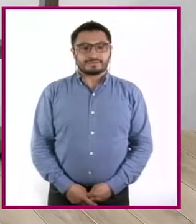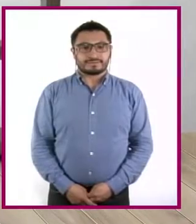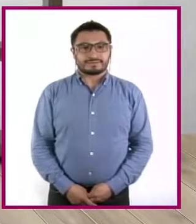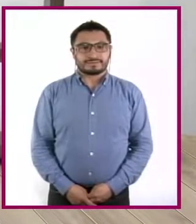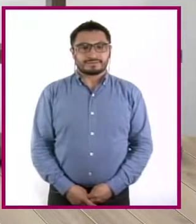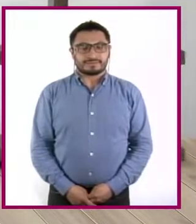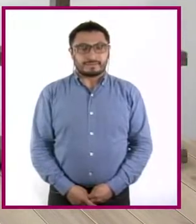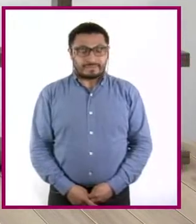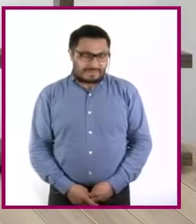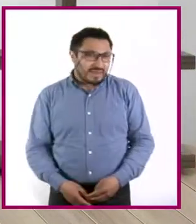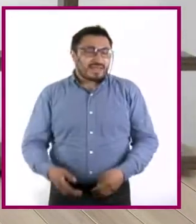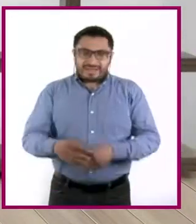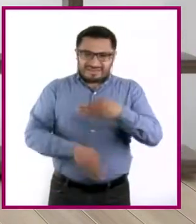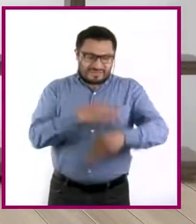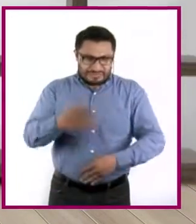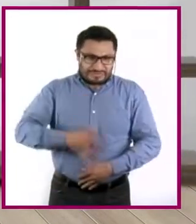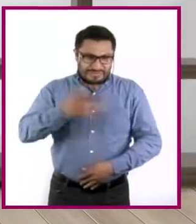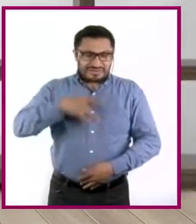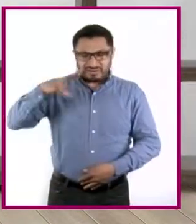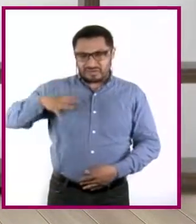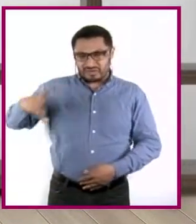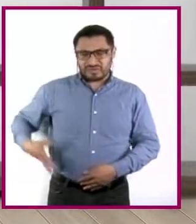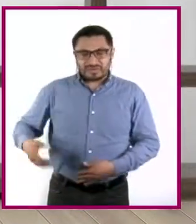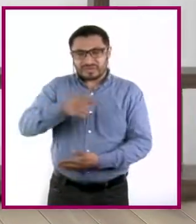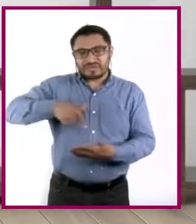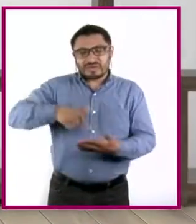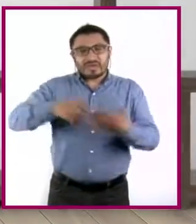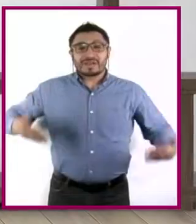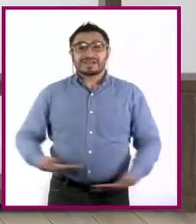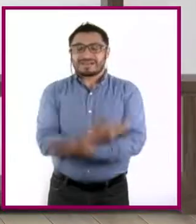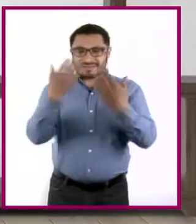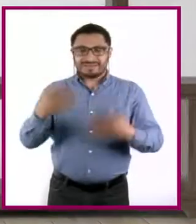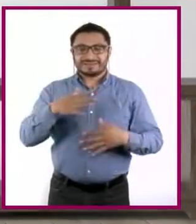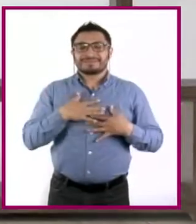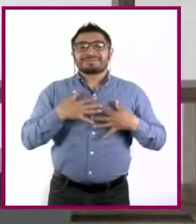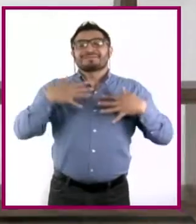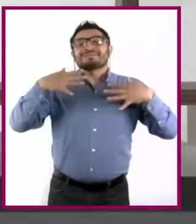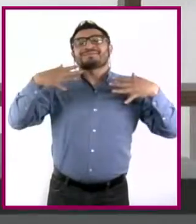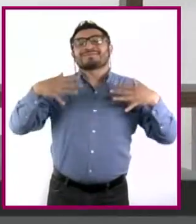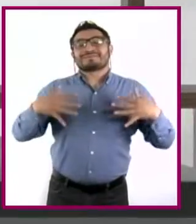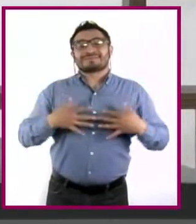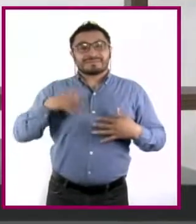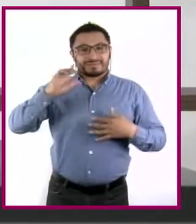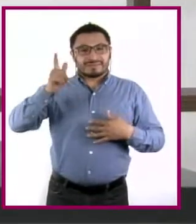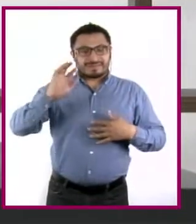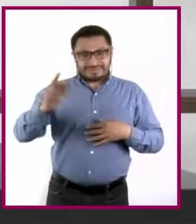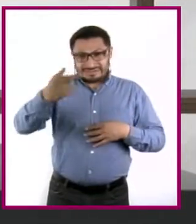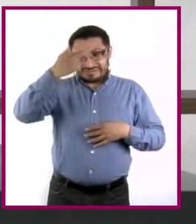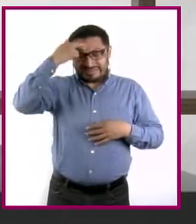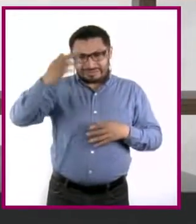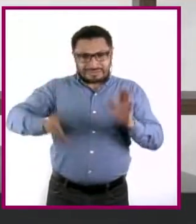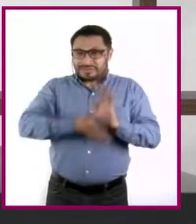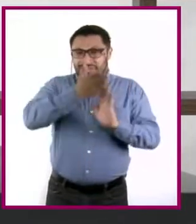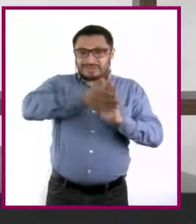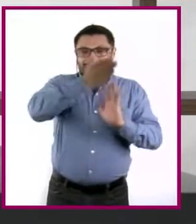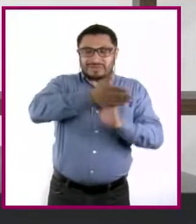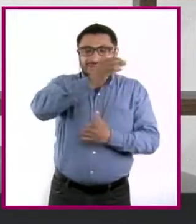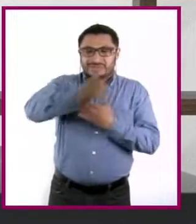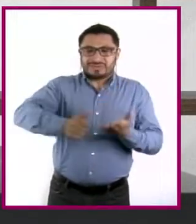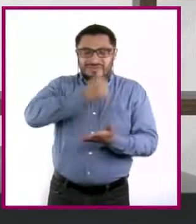¿Quién no se siente orgulloso de sus raíces? Se nos infla el pecho cuando hablamos de los impresionantes avances arquitectónicos de las grandes